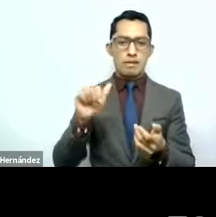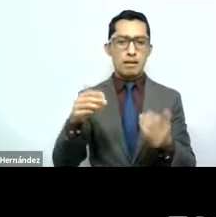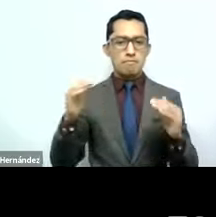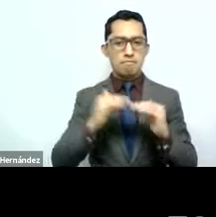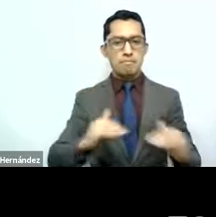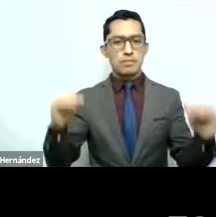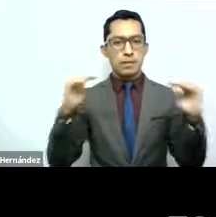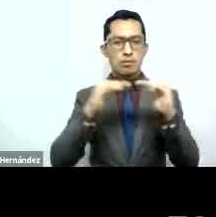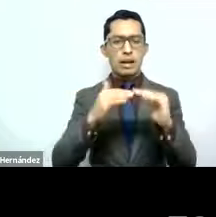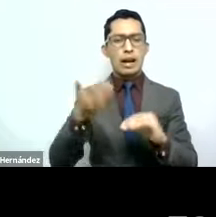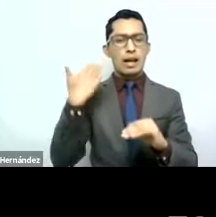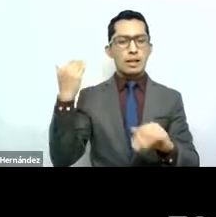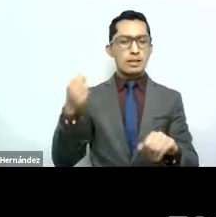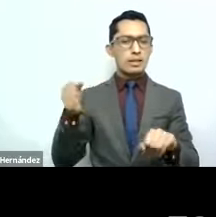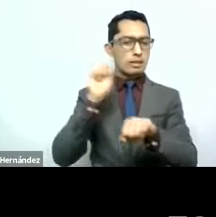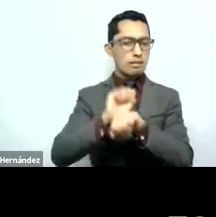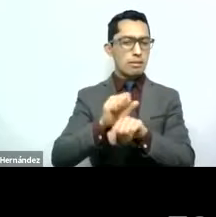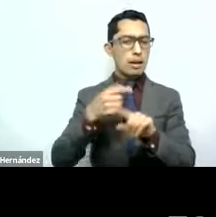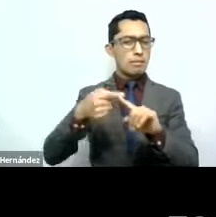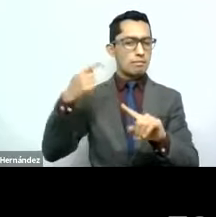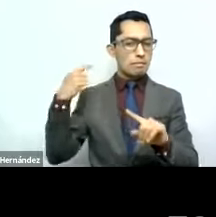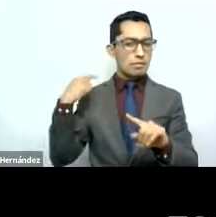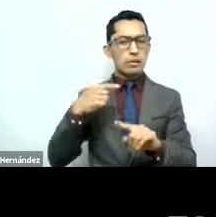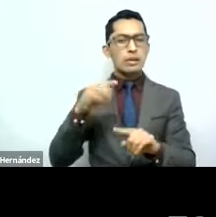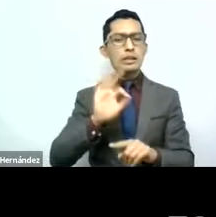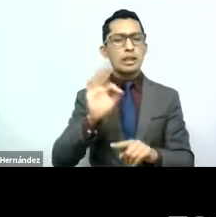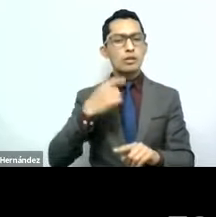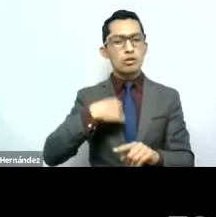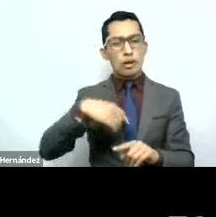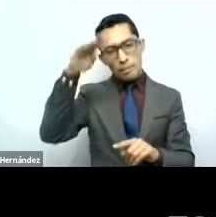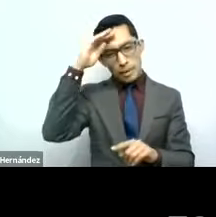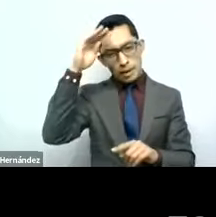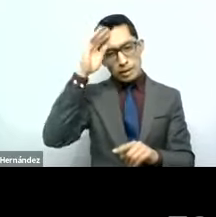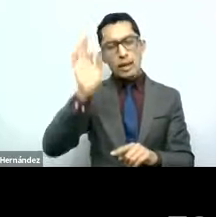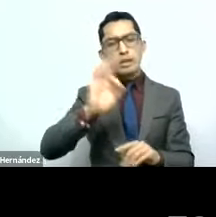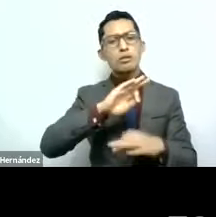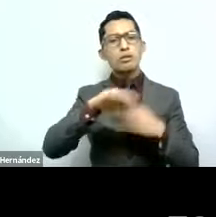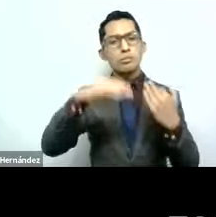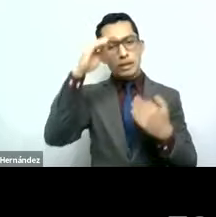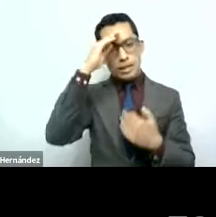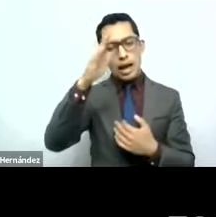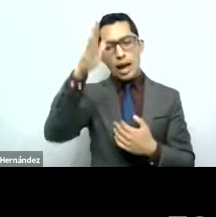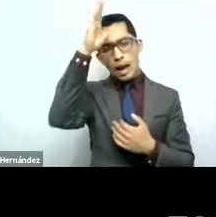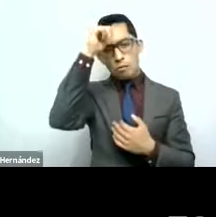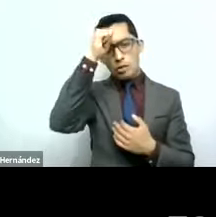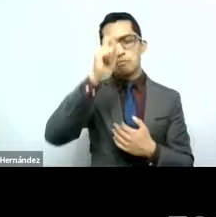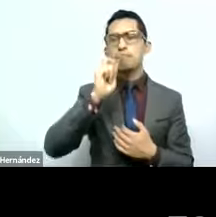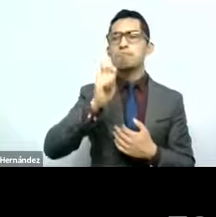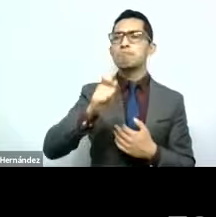hace unas semanas creo que tal vez yo hubiera pensado que todos estábamos de acuerdo en que la igualdad